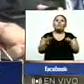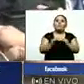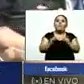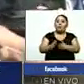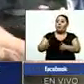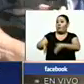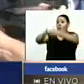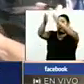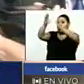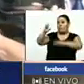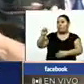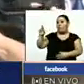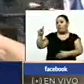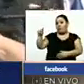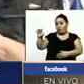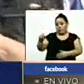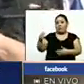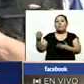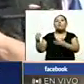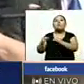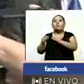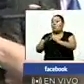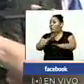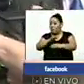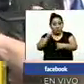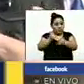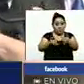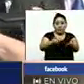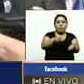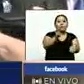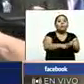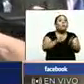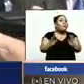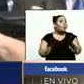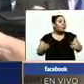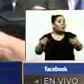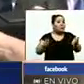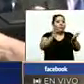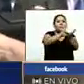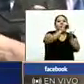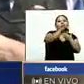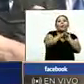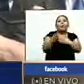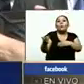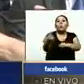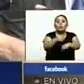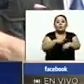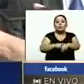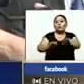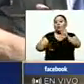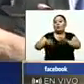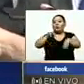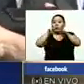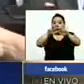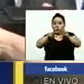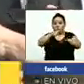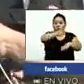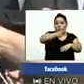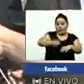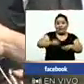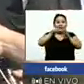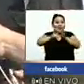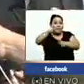de Cuentas envió ciertos informes para solicitar la caducidad del contrato. ¿Por qué? Porque el proyecto era para 18 meses, 6 meses para diseño